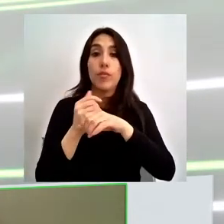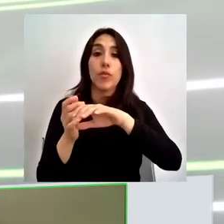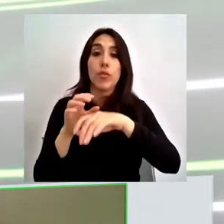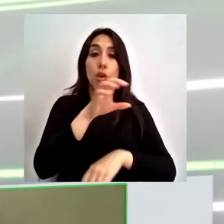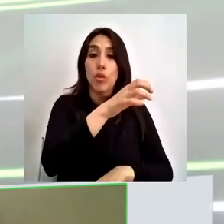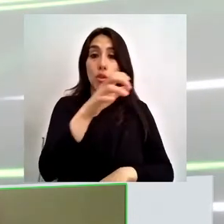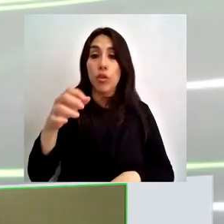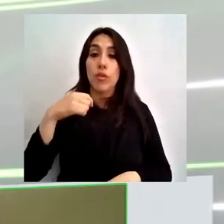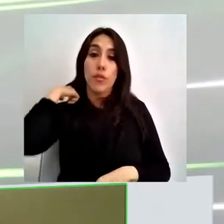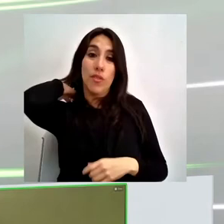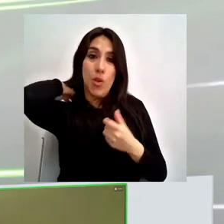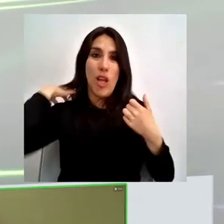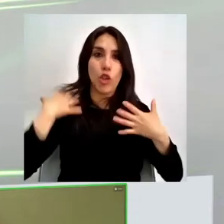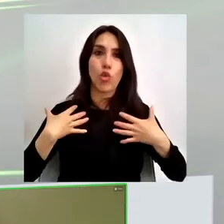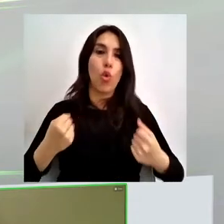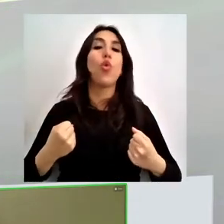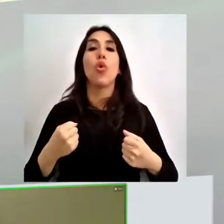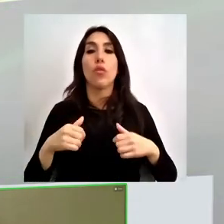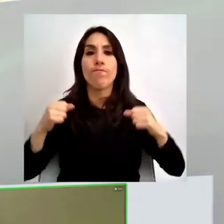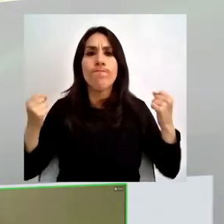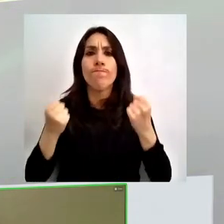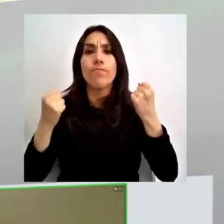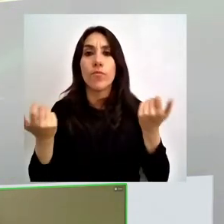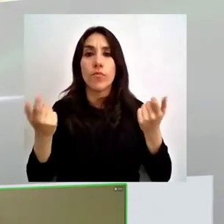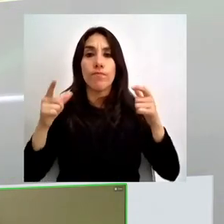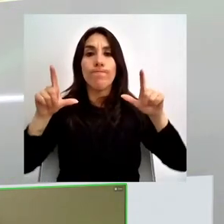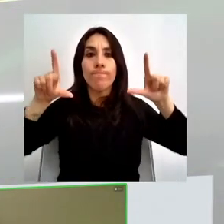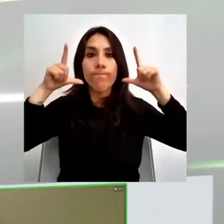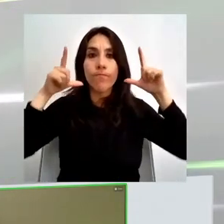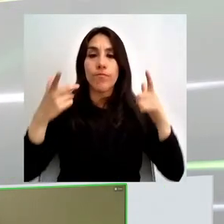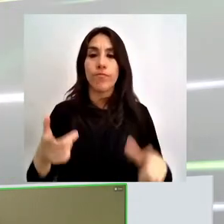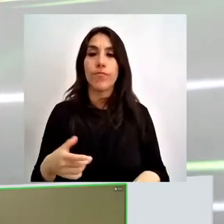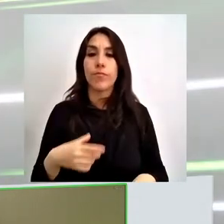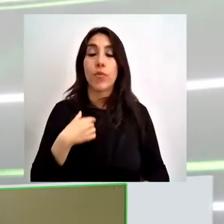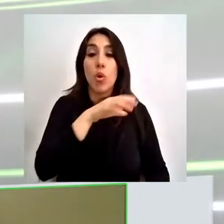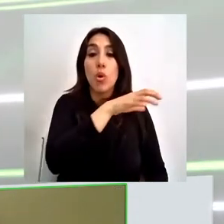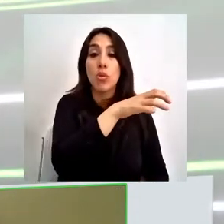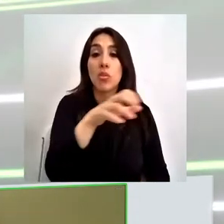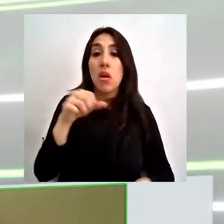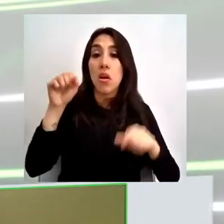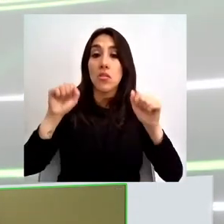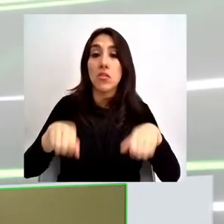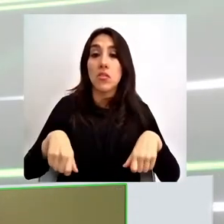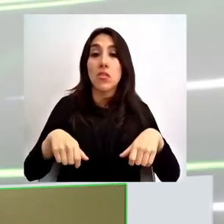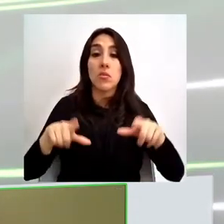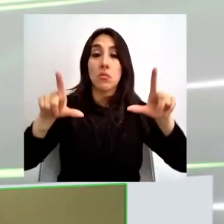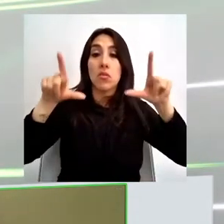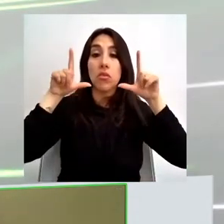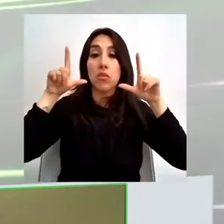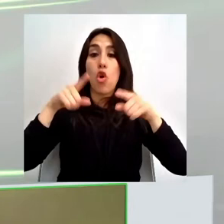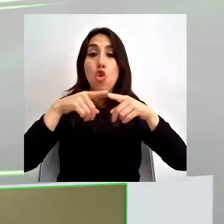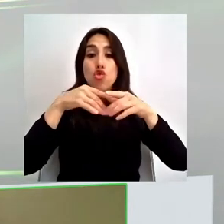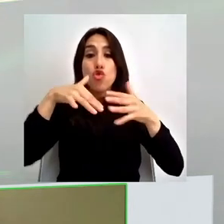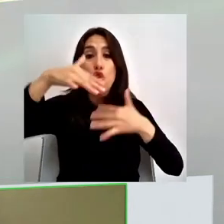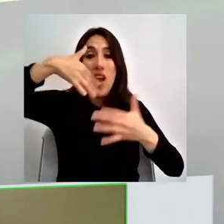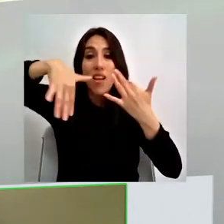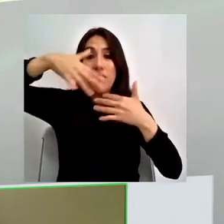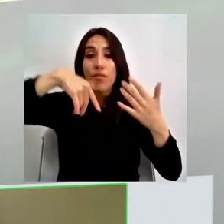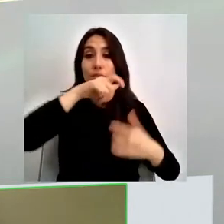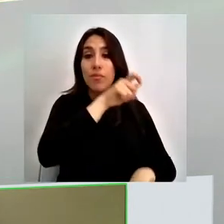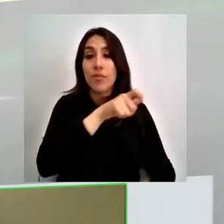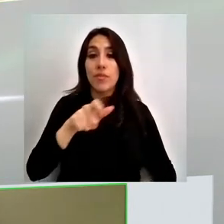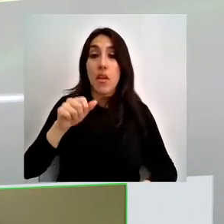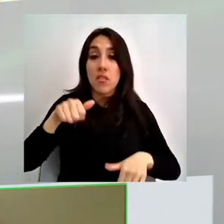potencial muy alto en sus empleados y pueden ayudar a establecer un estándar para los